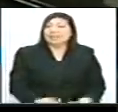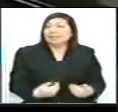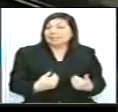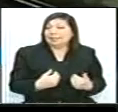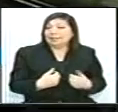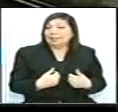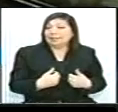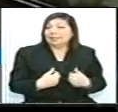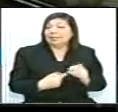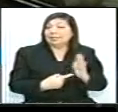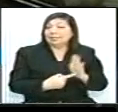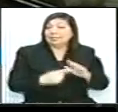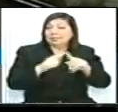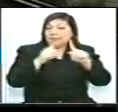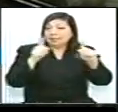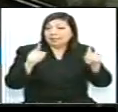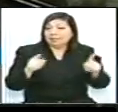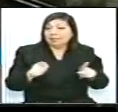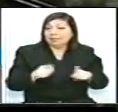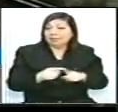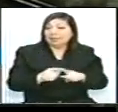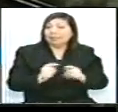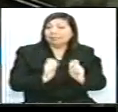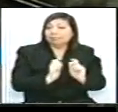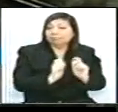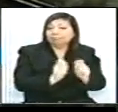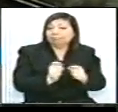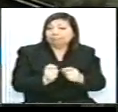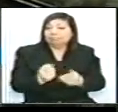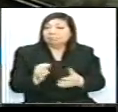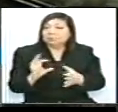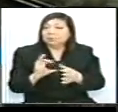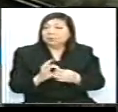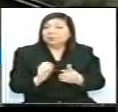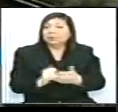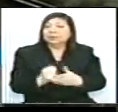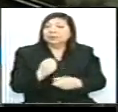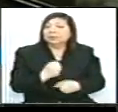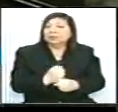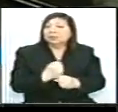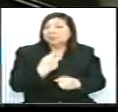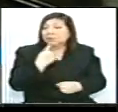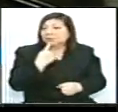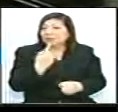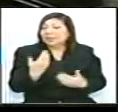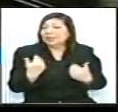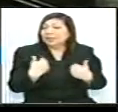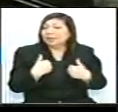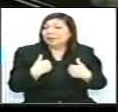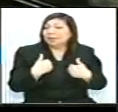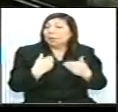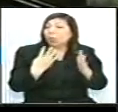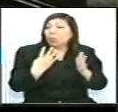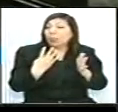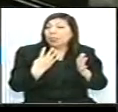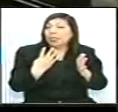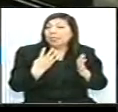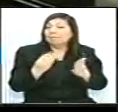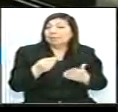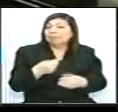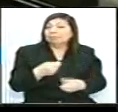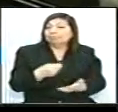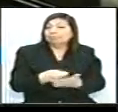Tenemos en el presente cuadro el formato de distribución por unidades ejecutoras. Como les he dicho, tenemos 9 unidades